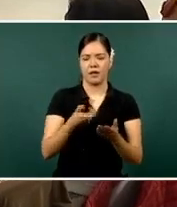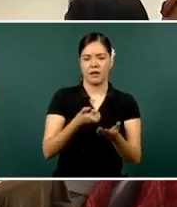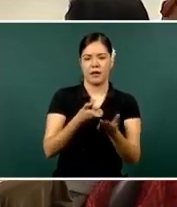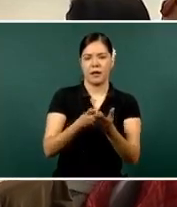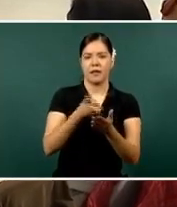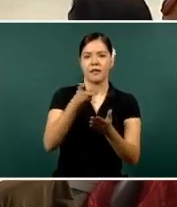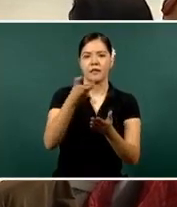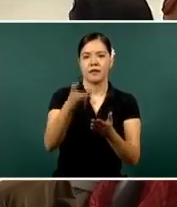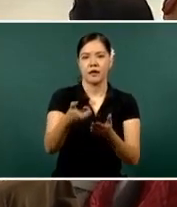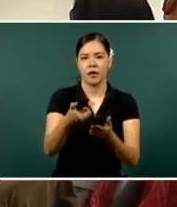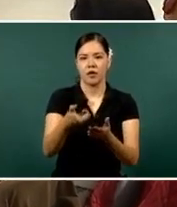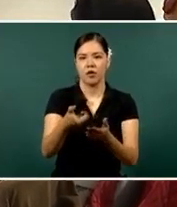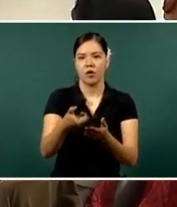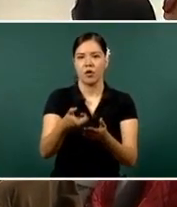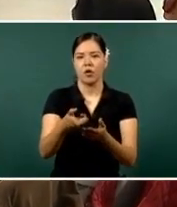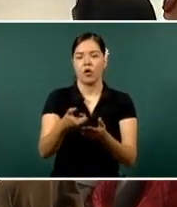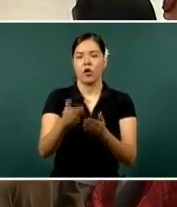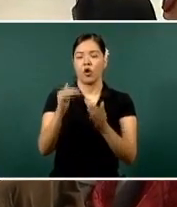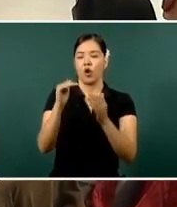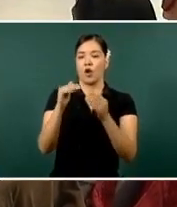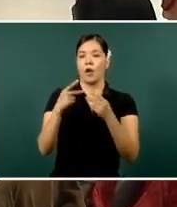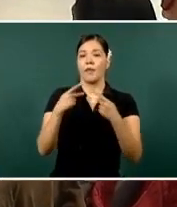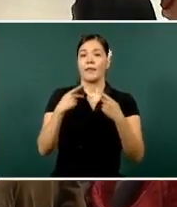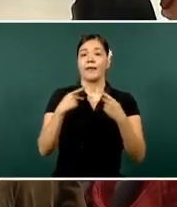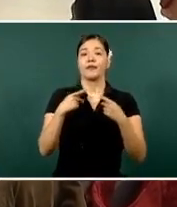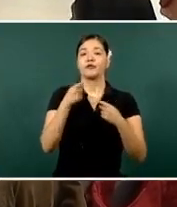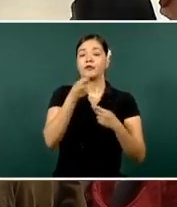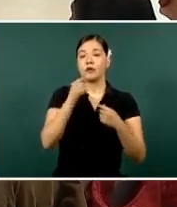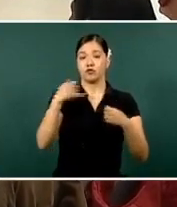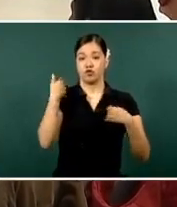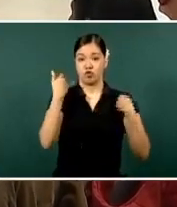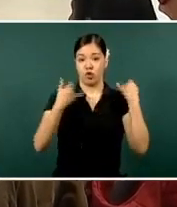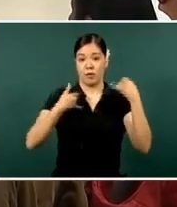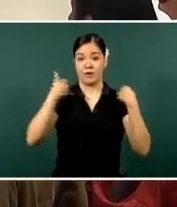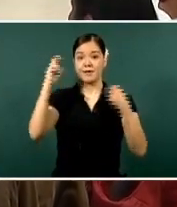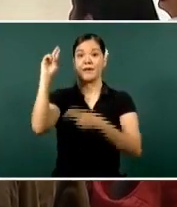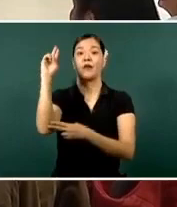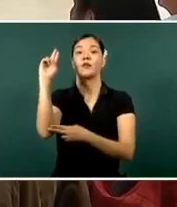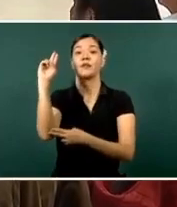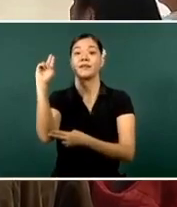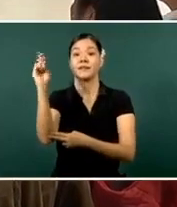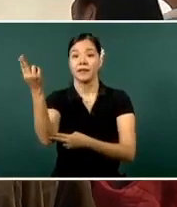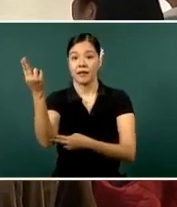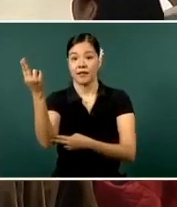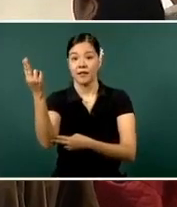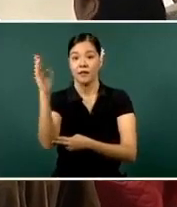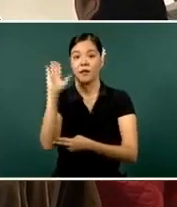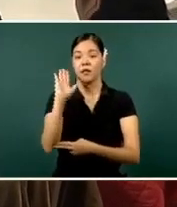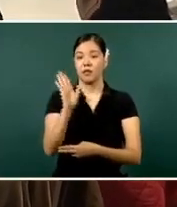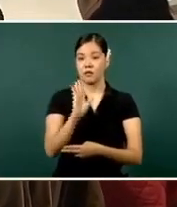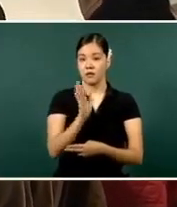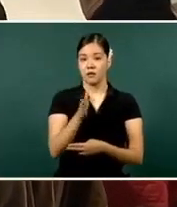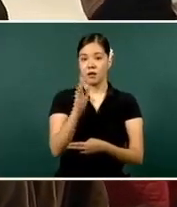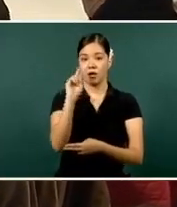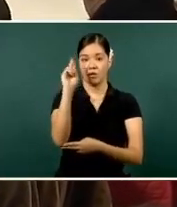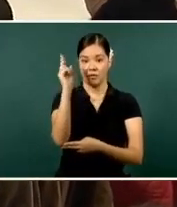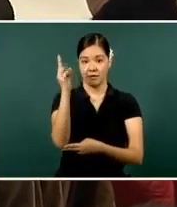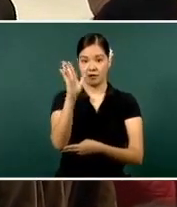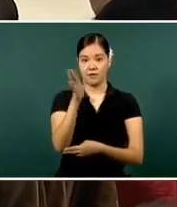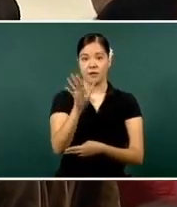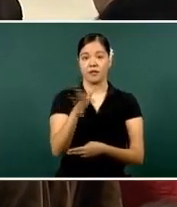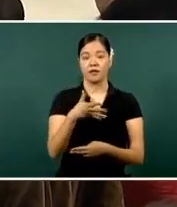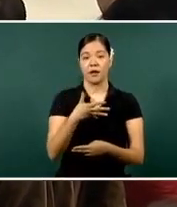superior, de nivel superior, perdón, universitarios, de familias, ahí